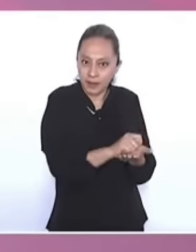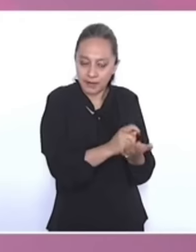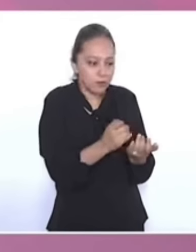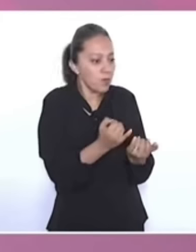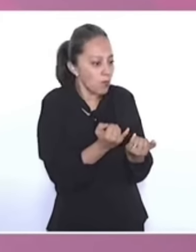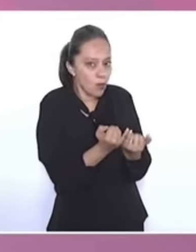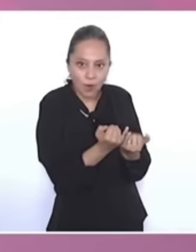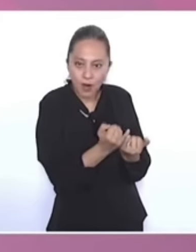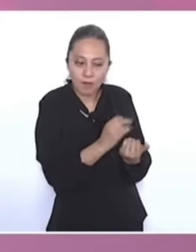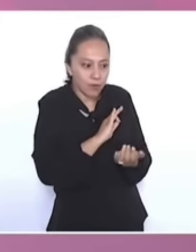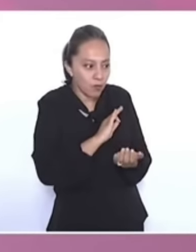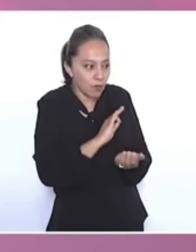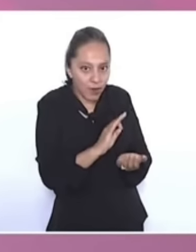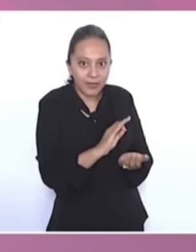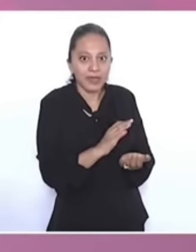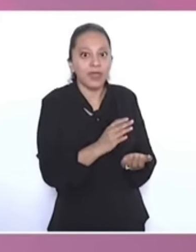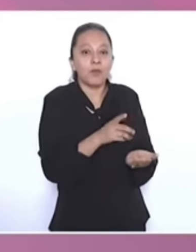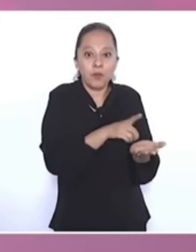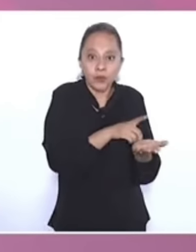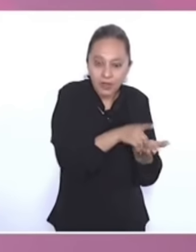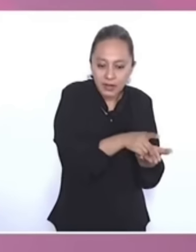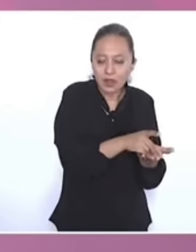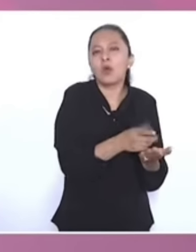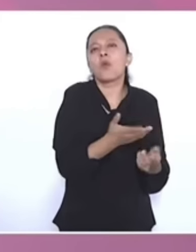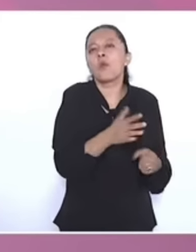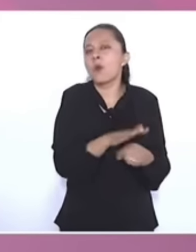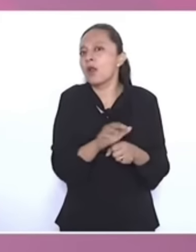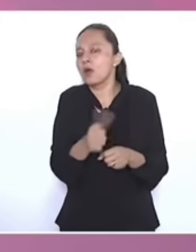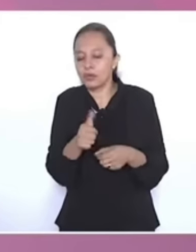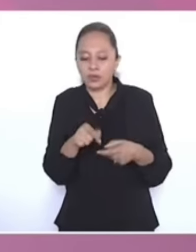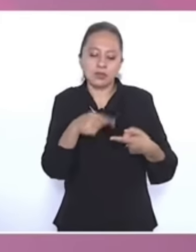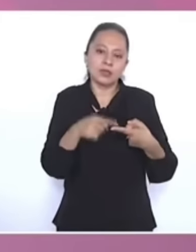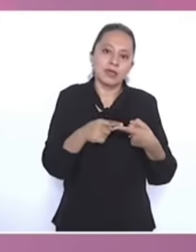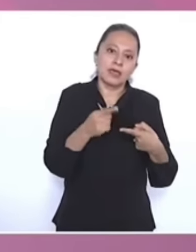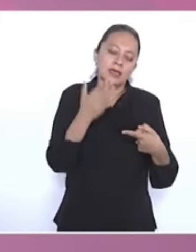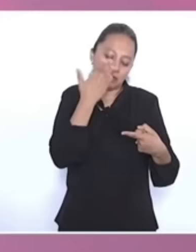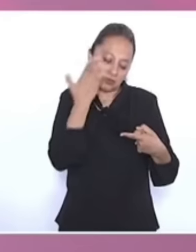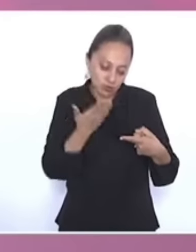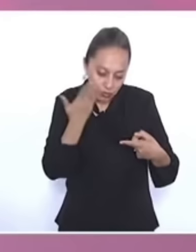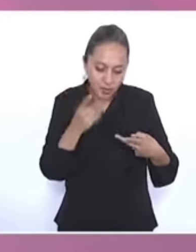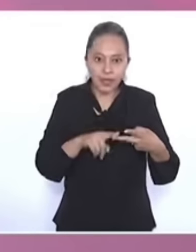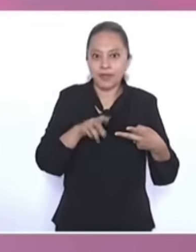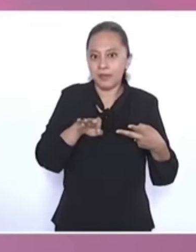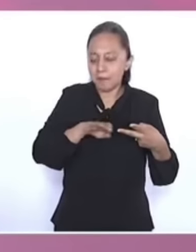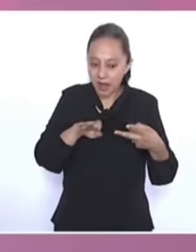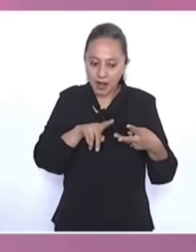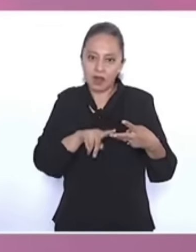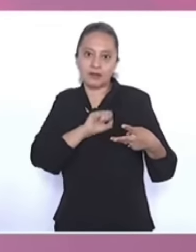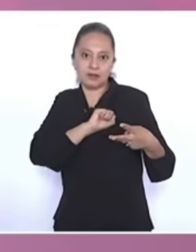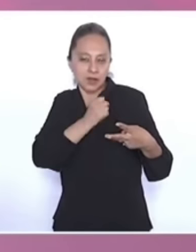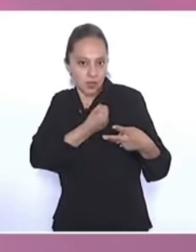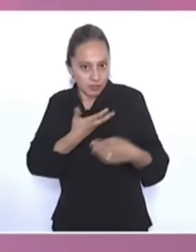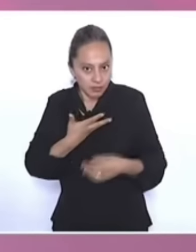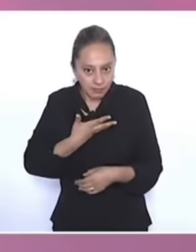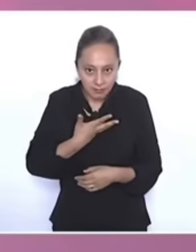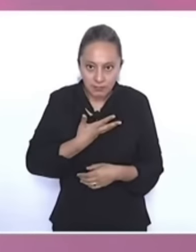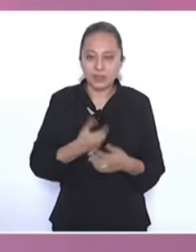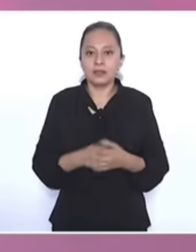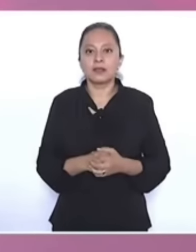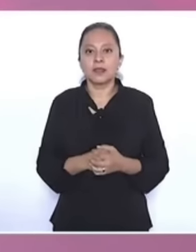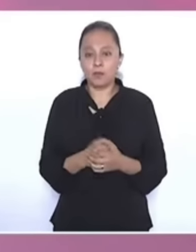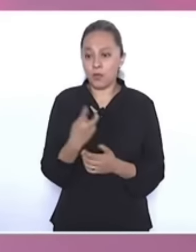acceder a los otros derechos como estudiar, trabajar y acceder a la salud. Por ello, se hizo un convenio con